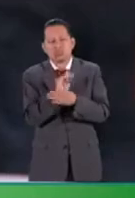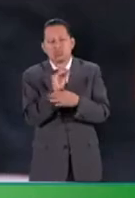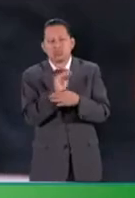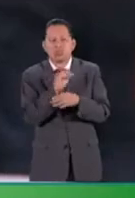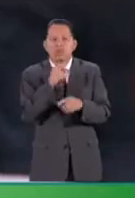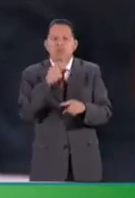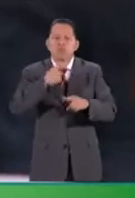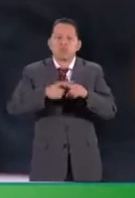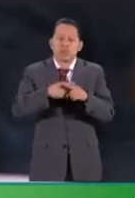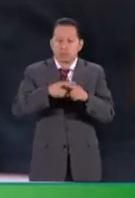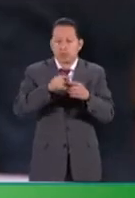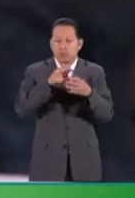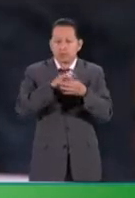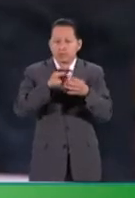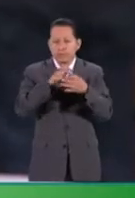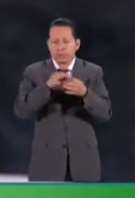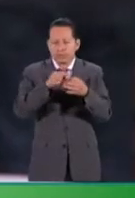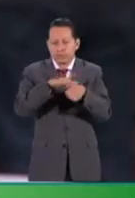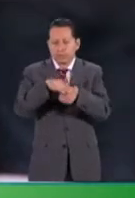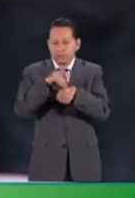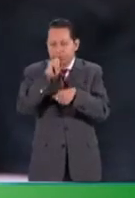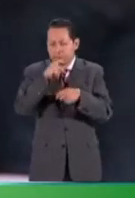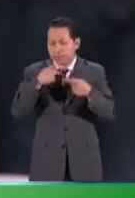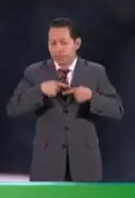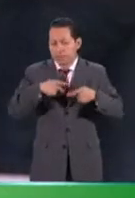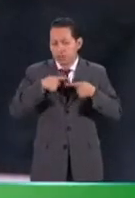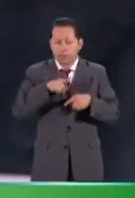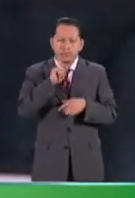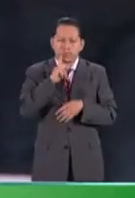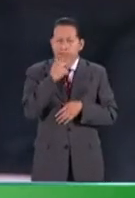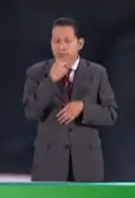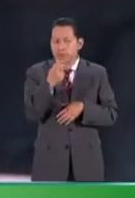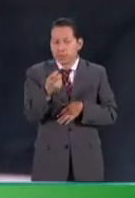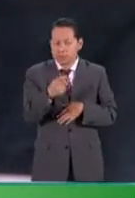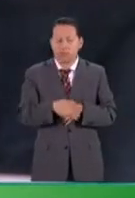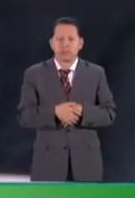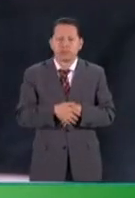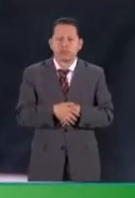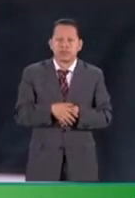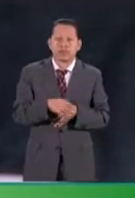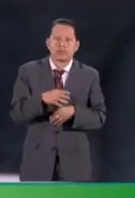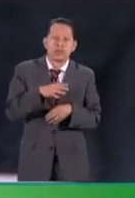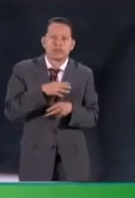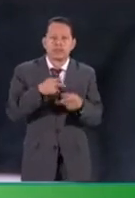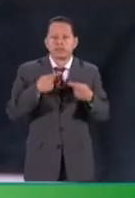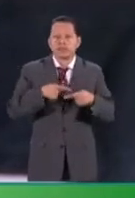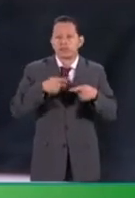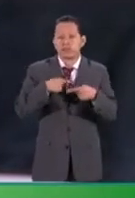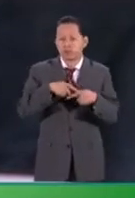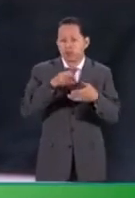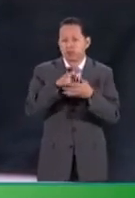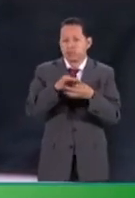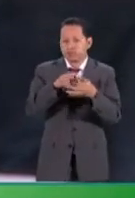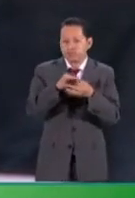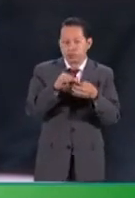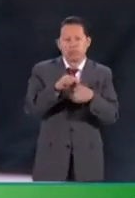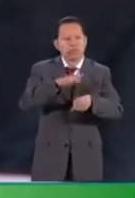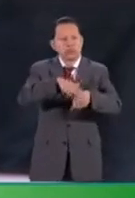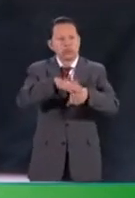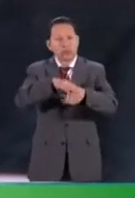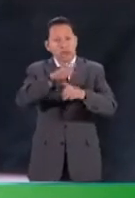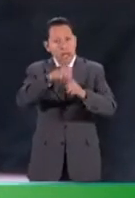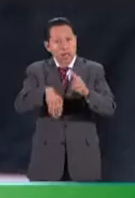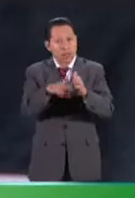ante el reclamo de ser escuchados los ciudadanos y las ciudadanas. La manifestación ciudadana concluye, diputada. No es hecho